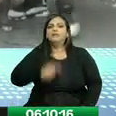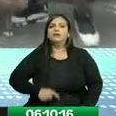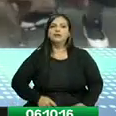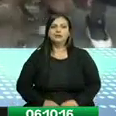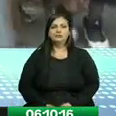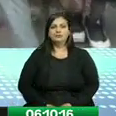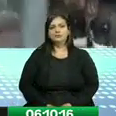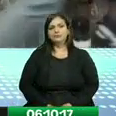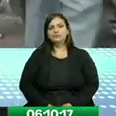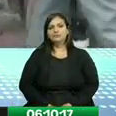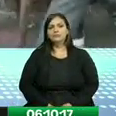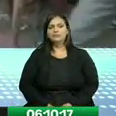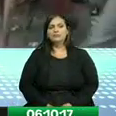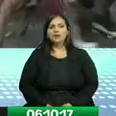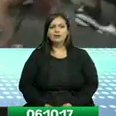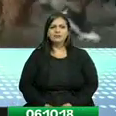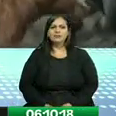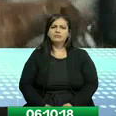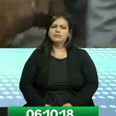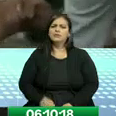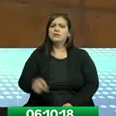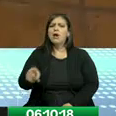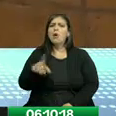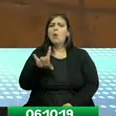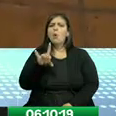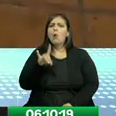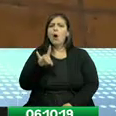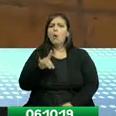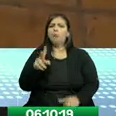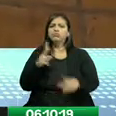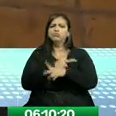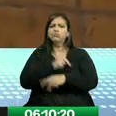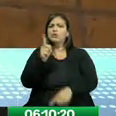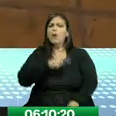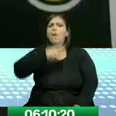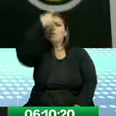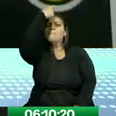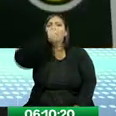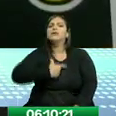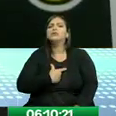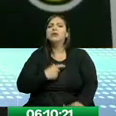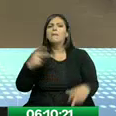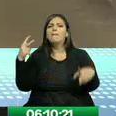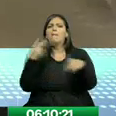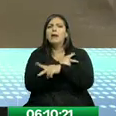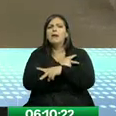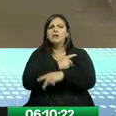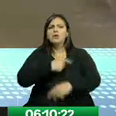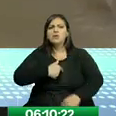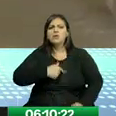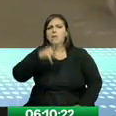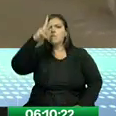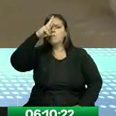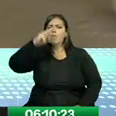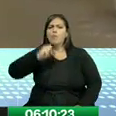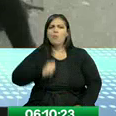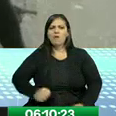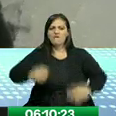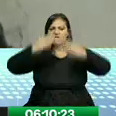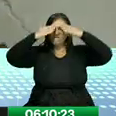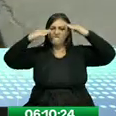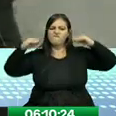que animal no es el perrito. Ajá. Animales son las bestias. Correcto. Que los adiestran, los preparan para fines